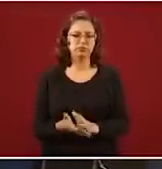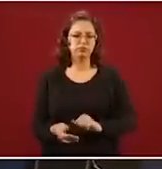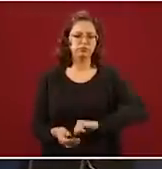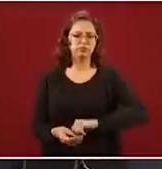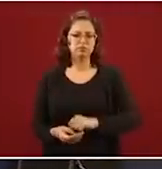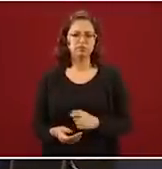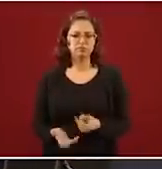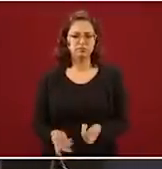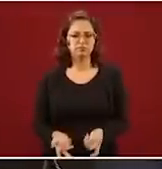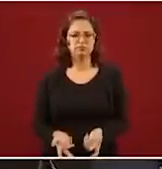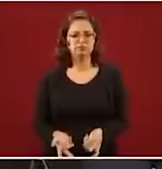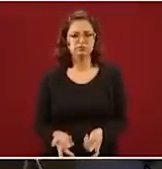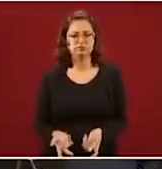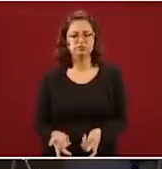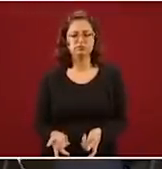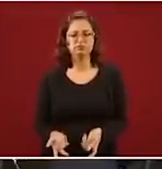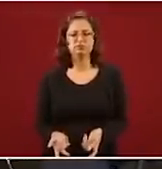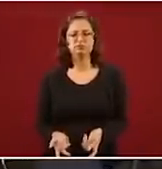mientras